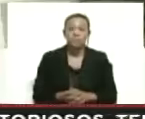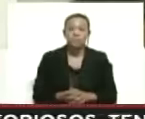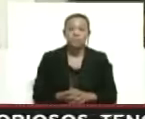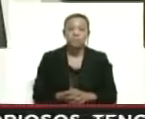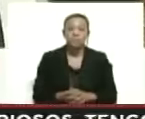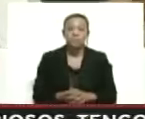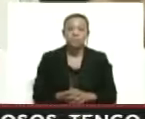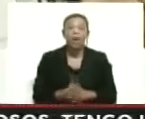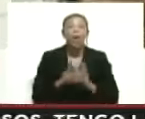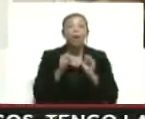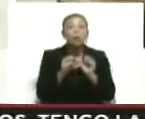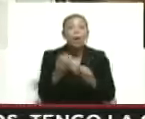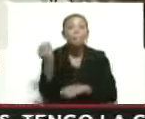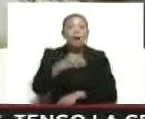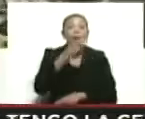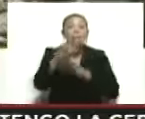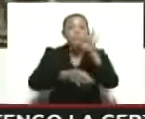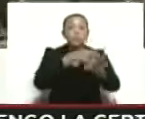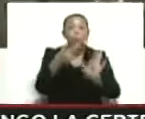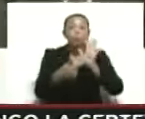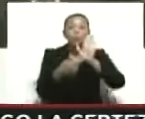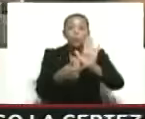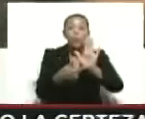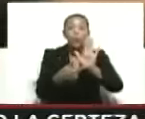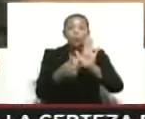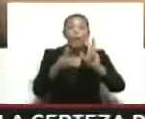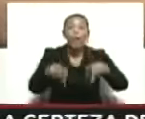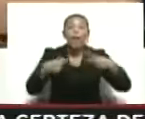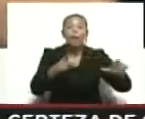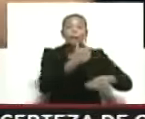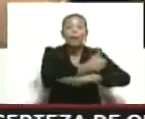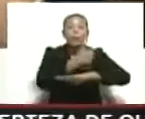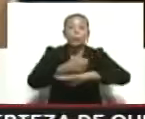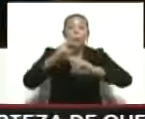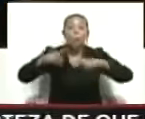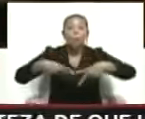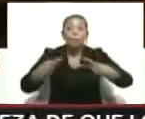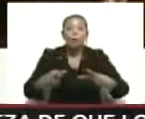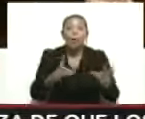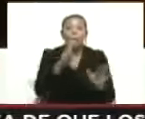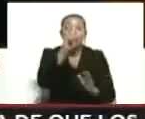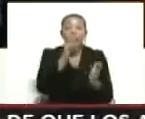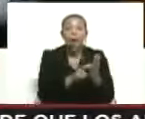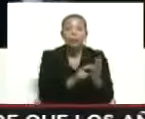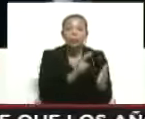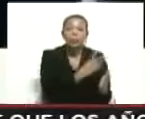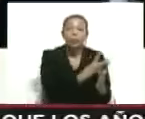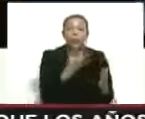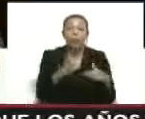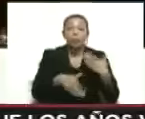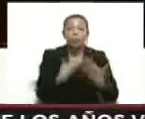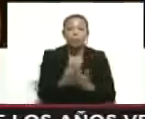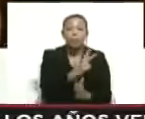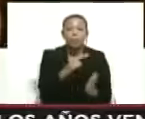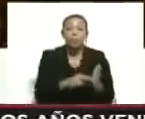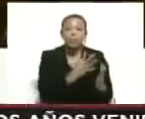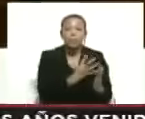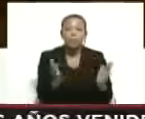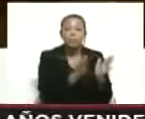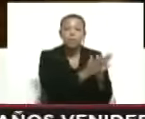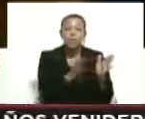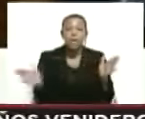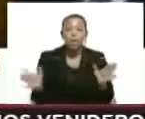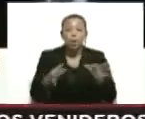Bien, continuamos llevándoles todos los detalles sobre esta sesión de instalación del periodo legislativo correspondiente a este año, donde ha